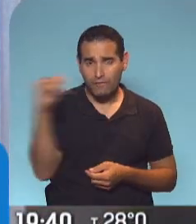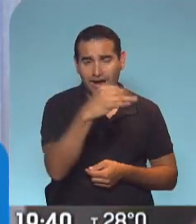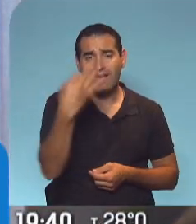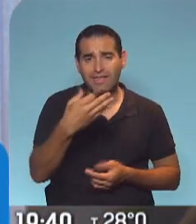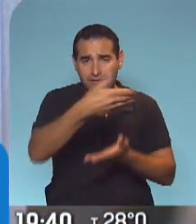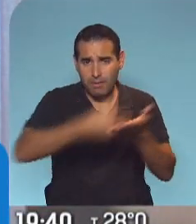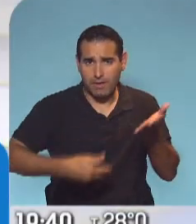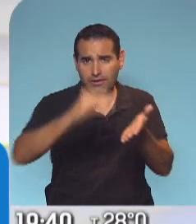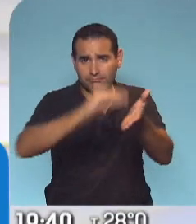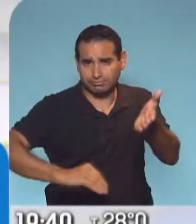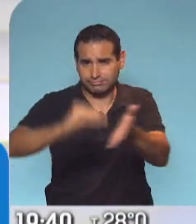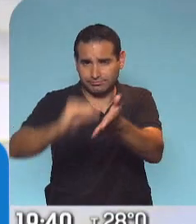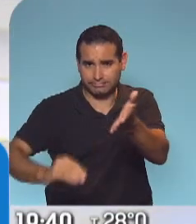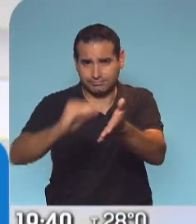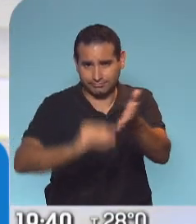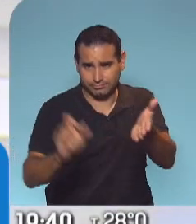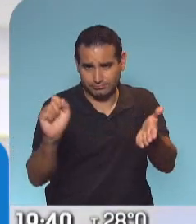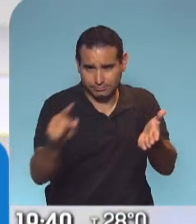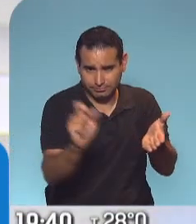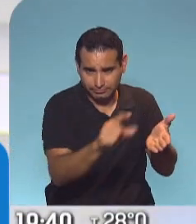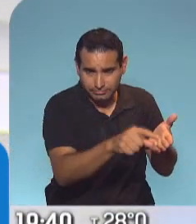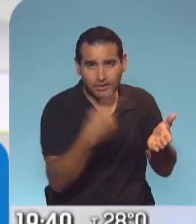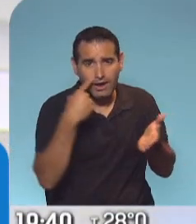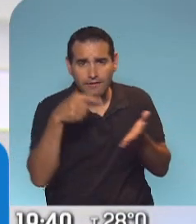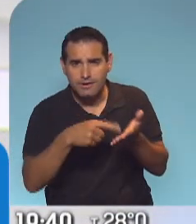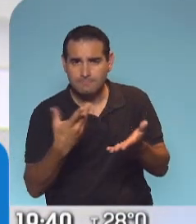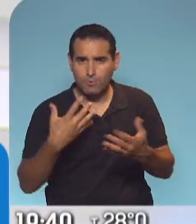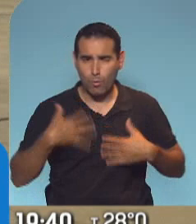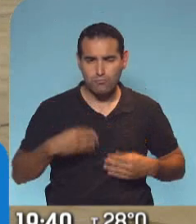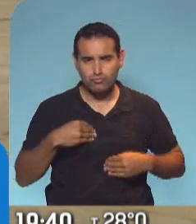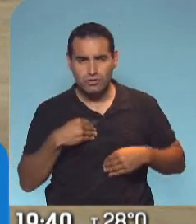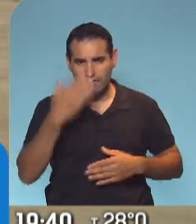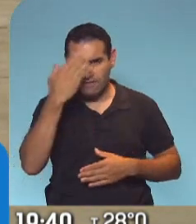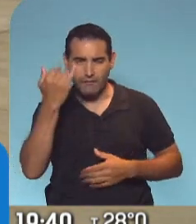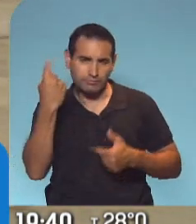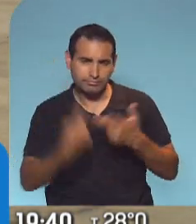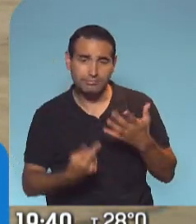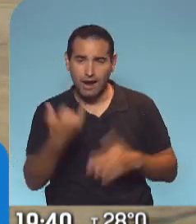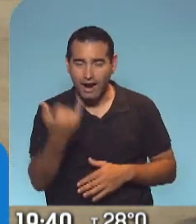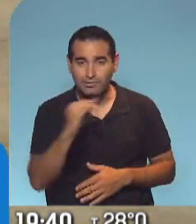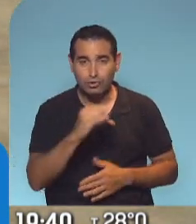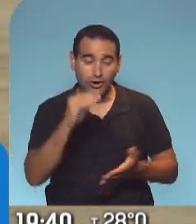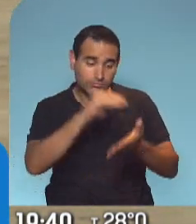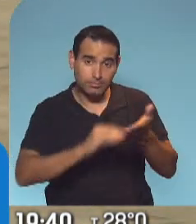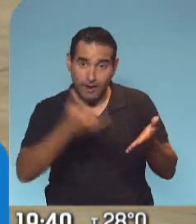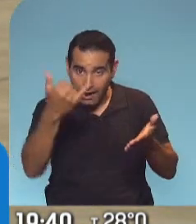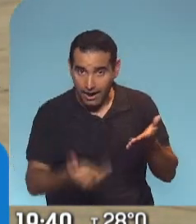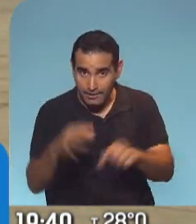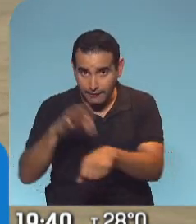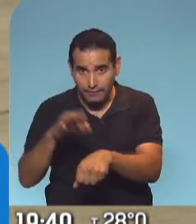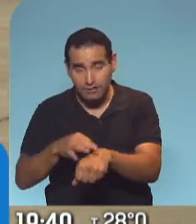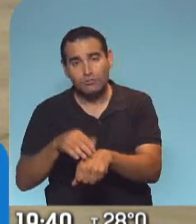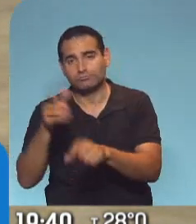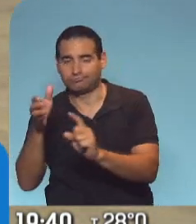a los pasajeros a los efectos de verificar si tienen síntomas y en el caso de que tengan síntomas se toman medidas para el